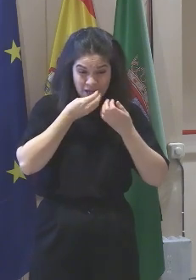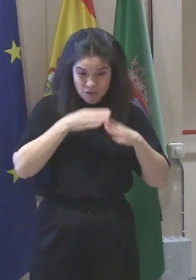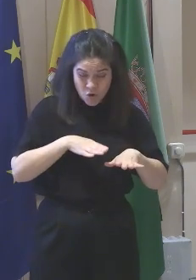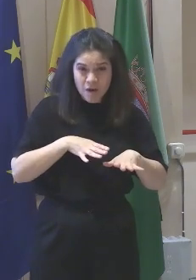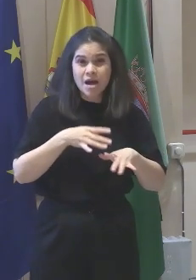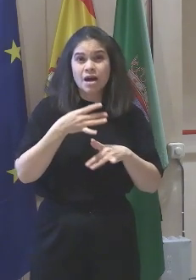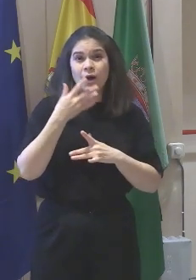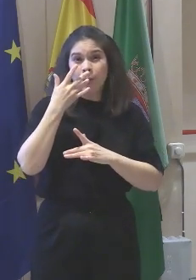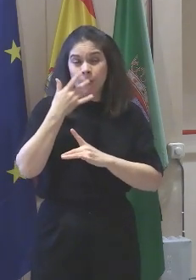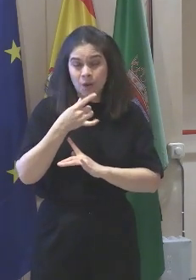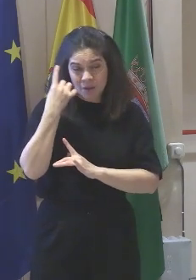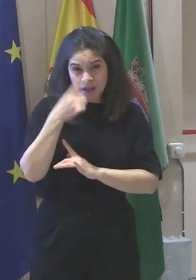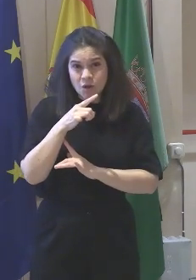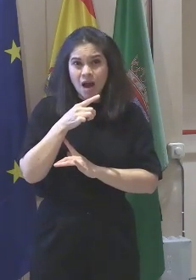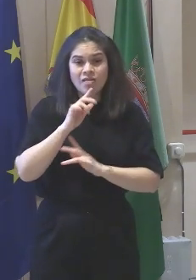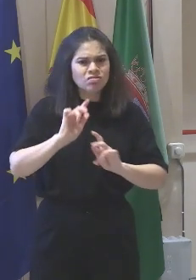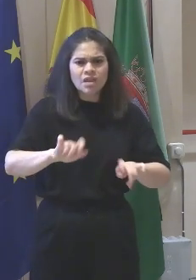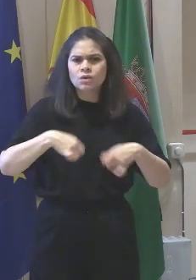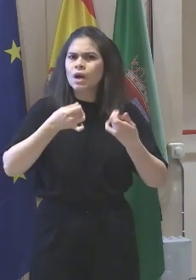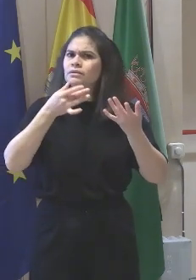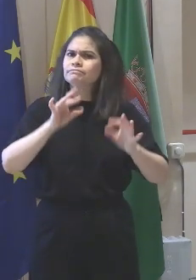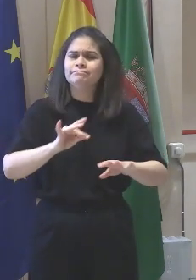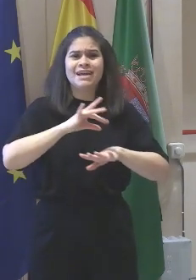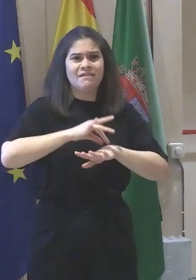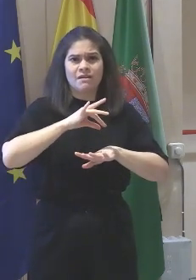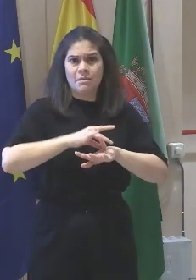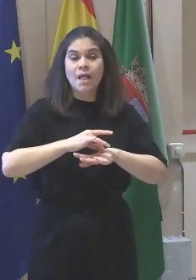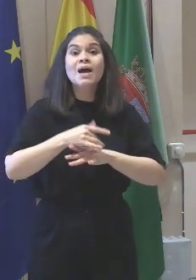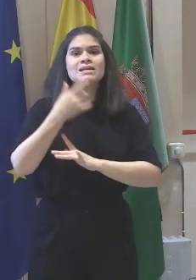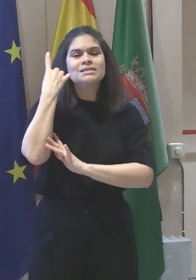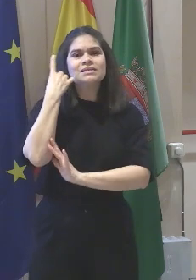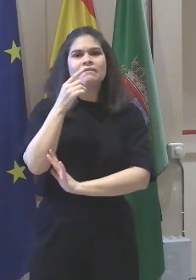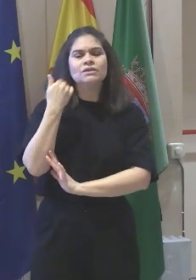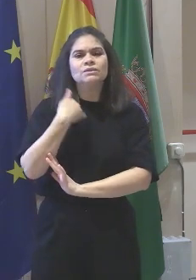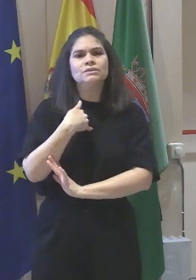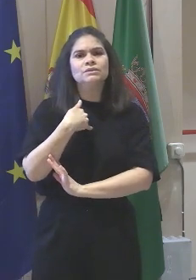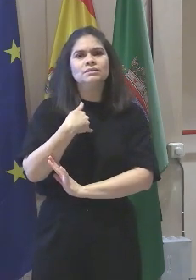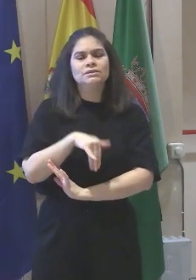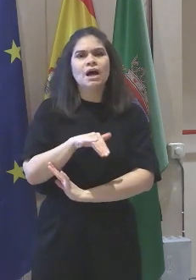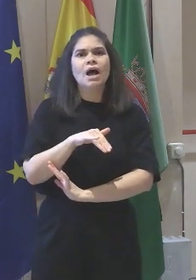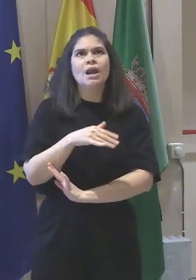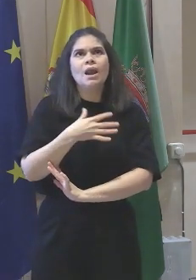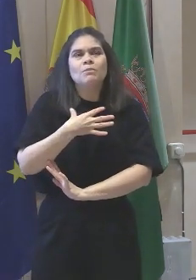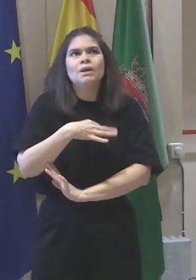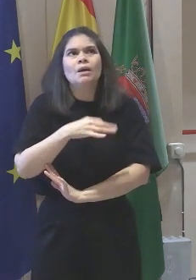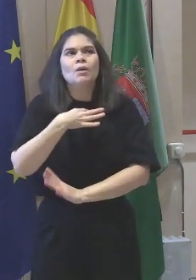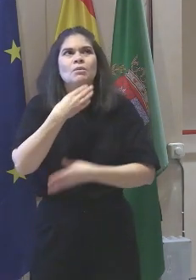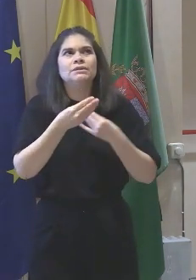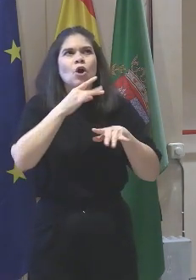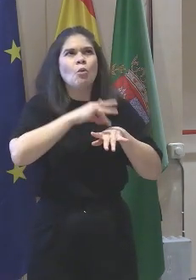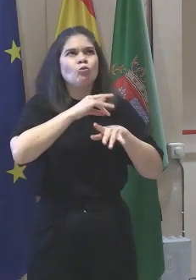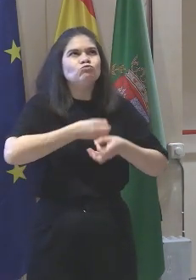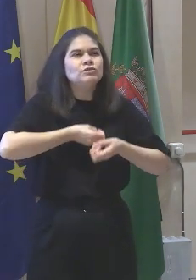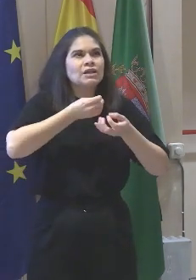historia natural de la enfermedad, conociendo la posibilidad de hacer un diagnóstico en lo que llamamos